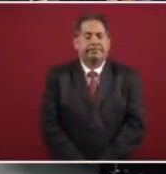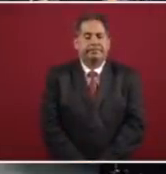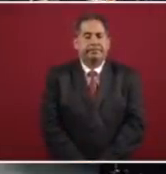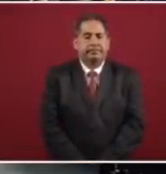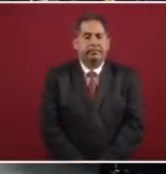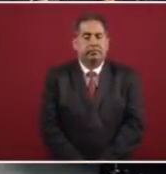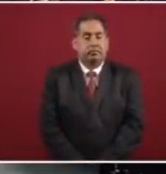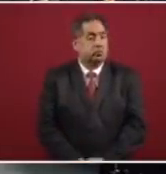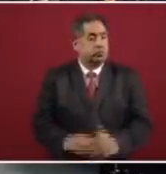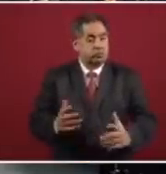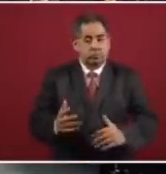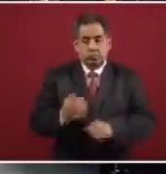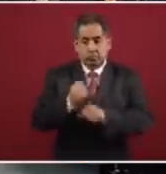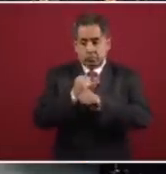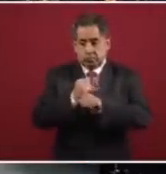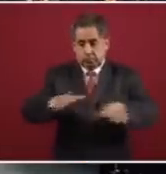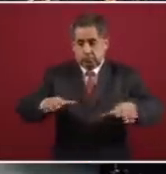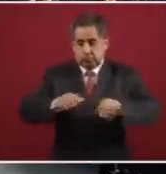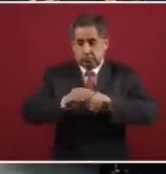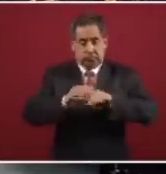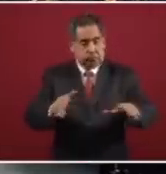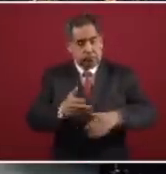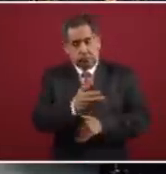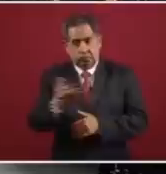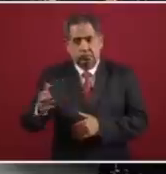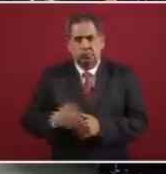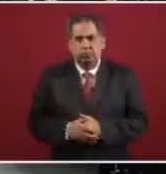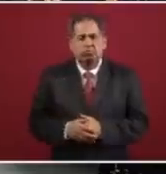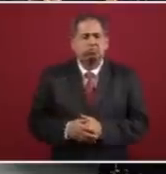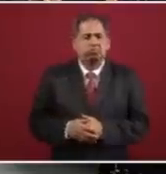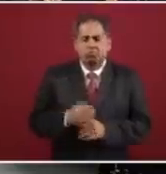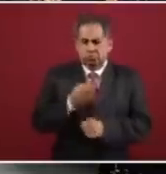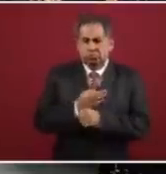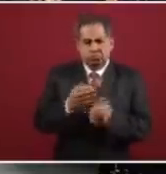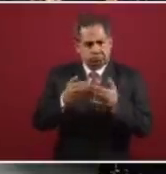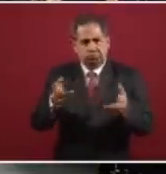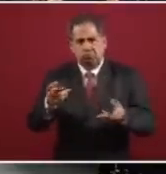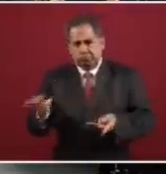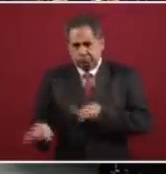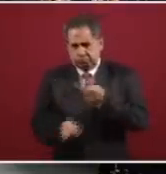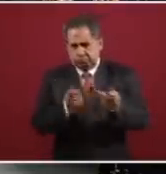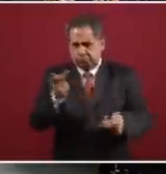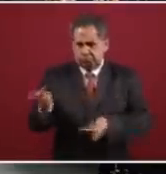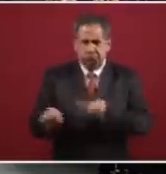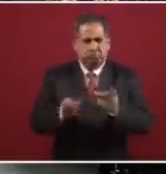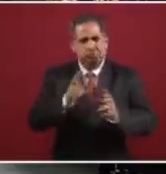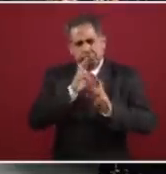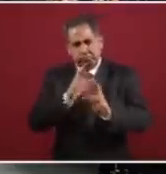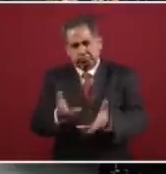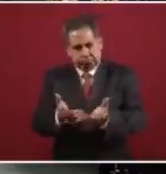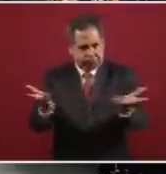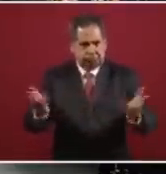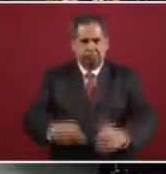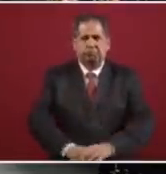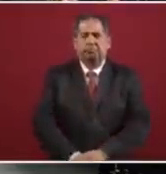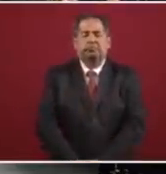Bueno, pues esta es la información. Y abrimos para preguntas y respuestas. Vamos por acá.